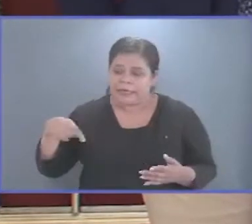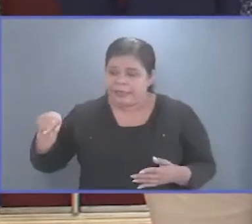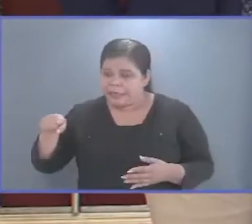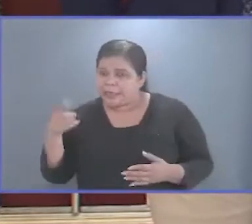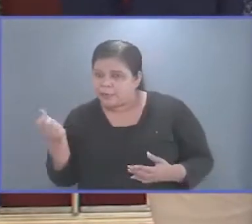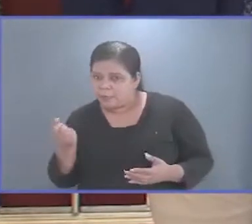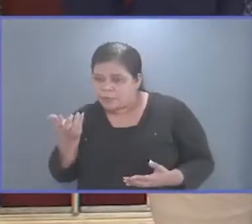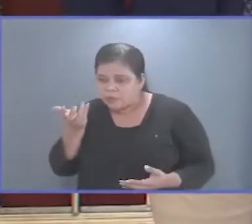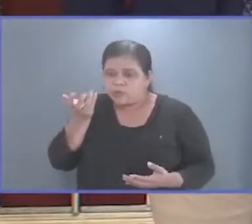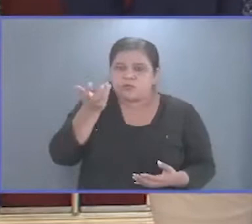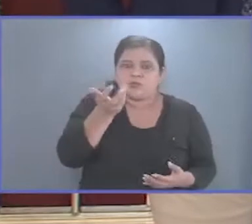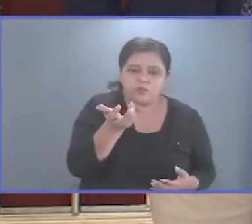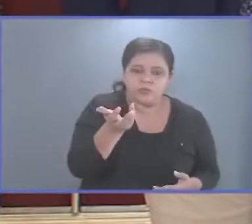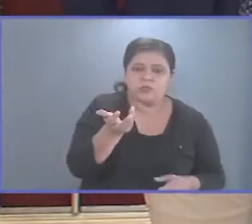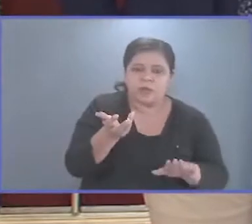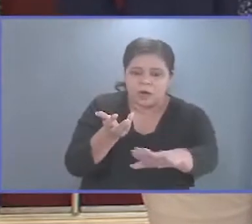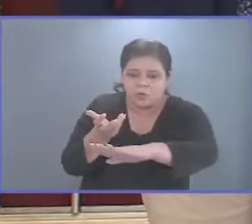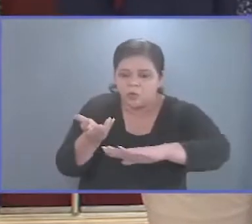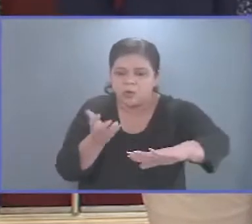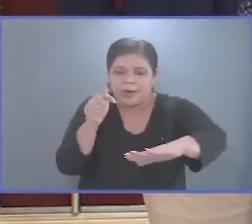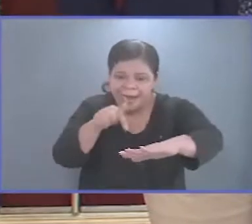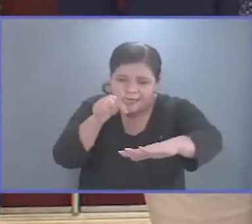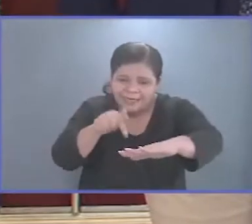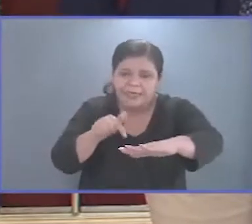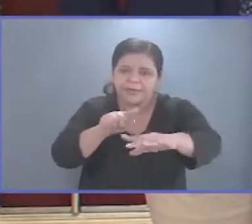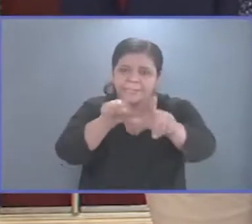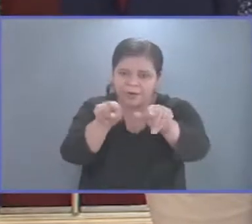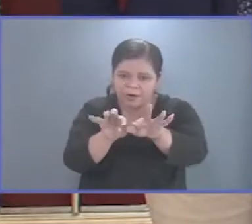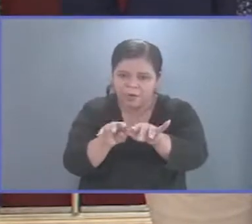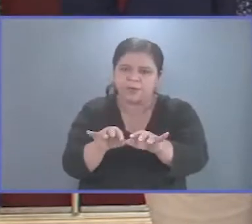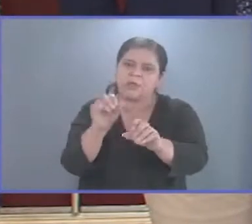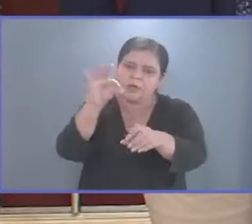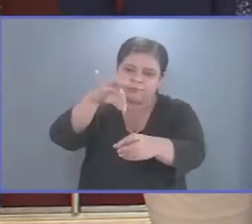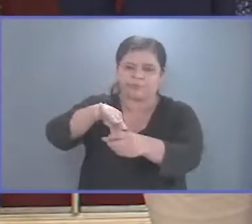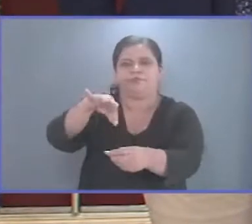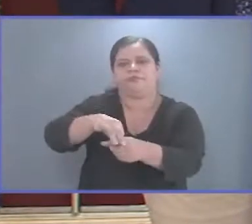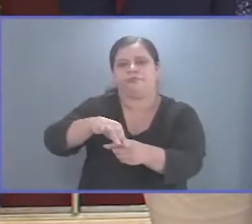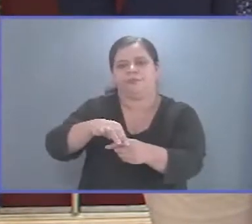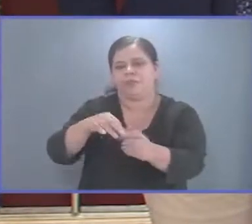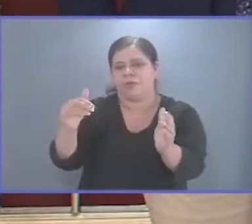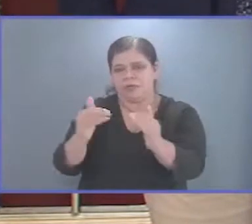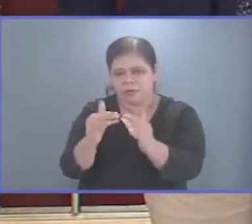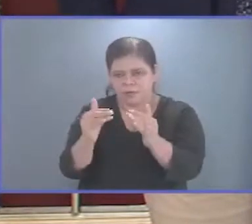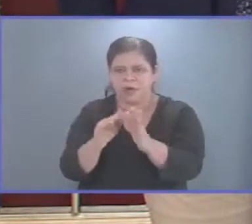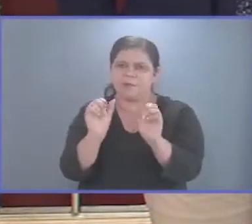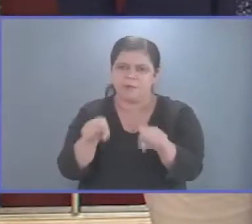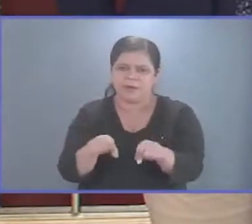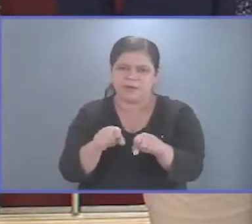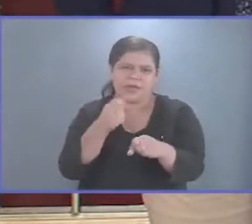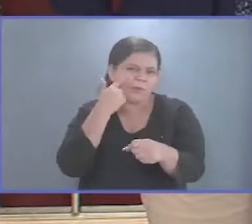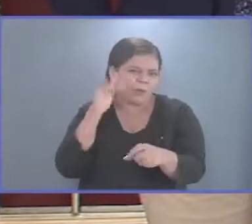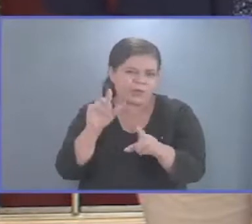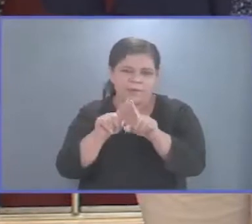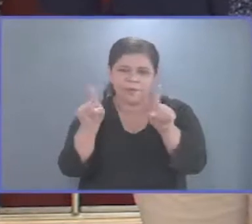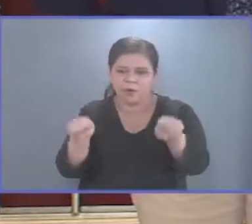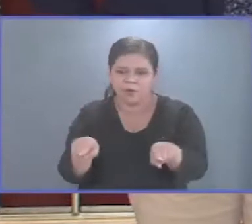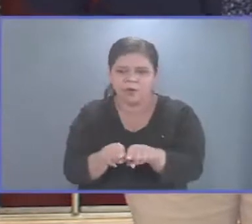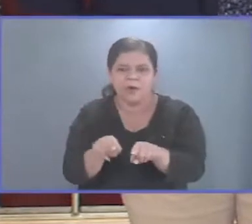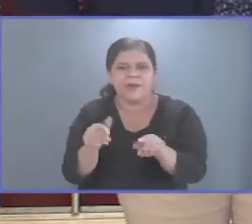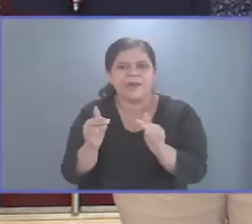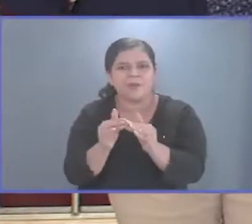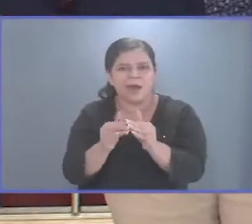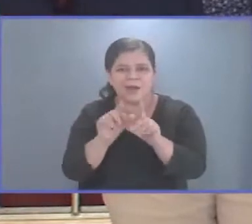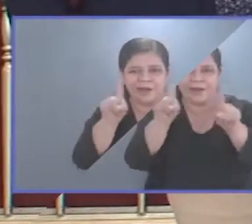a determinado lugar, ejercer su voto de manera electrónica. Hacían el planteamiento que podía ser una especie de kiosco, cajeros,